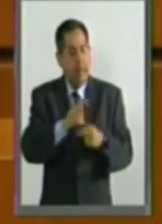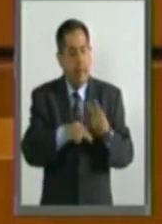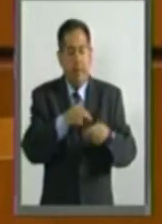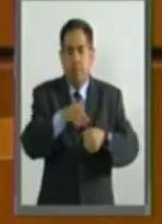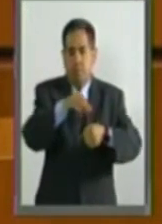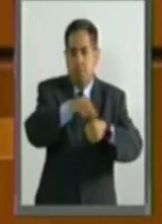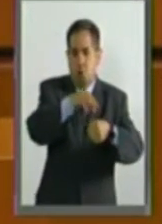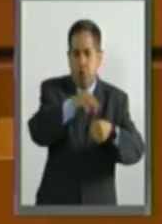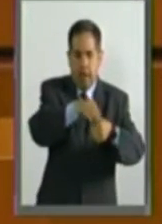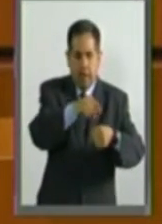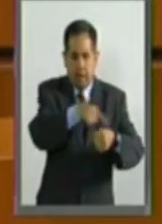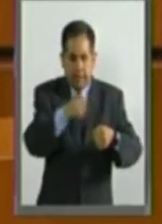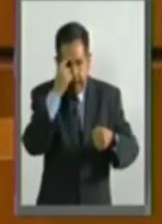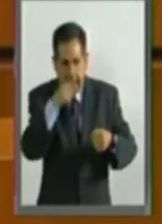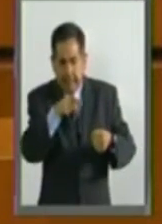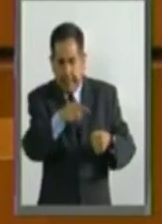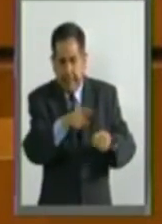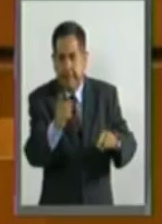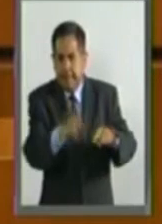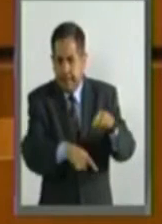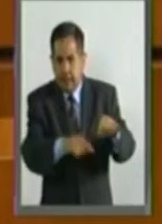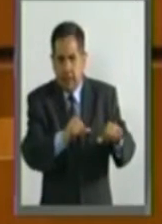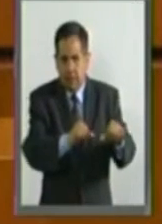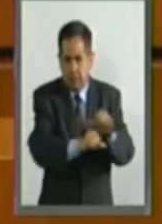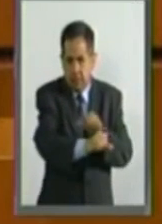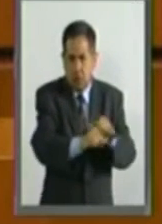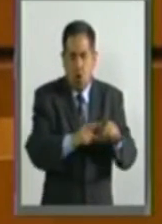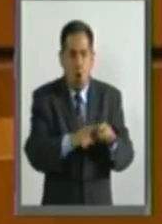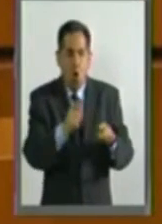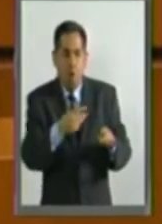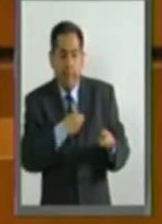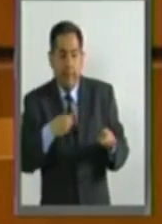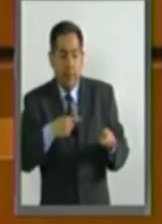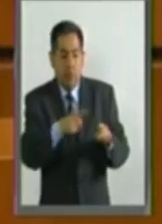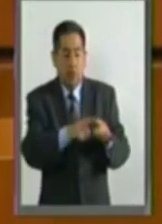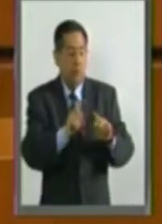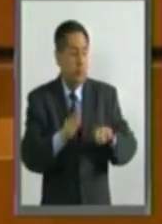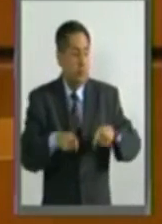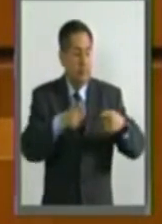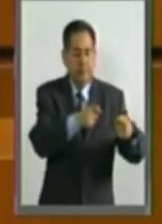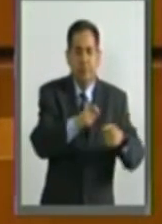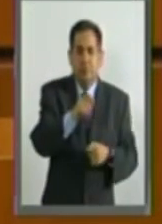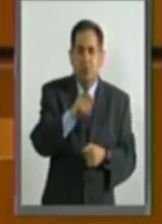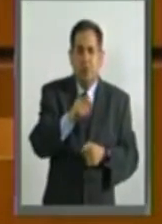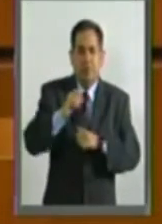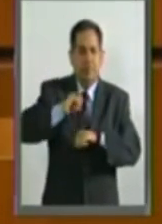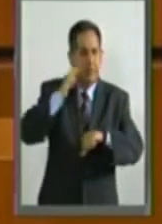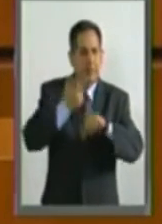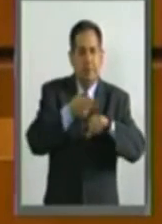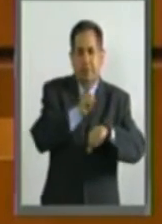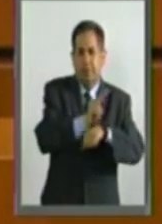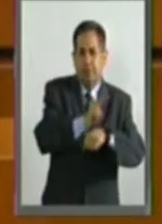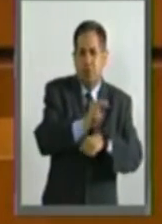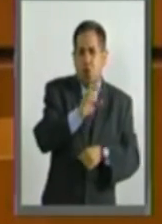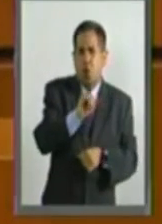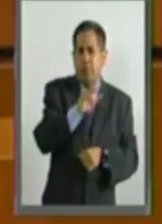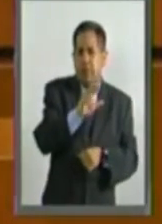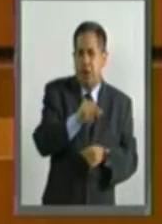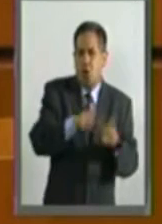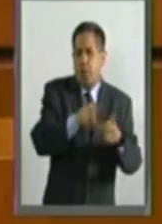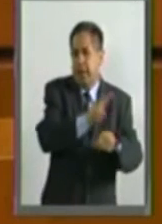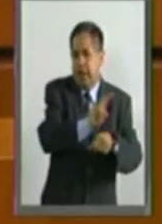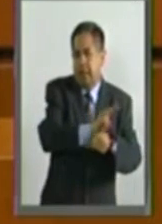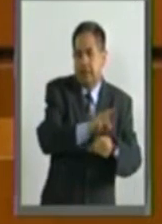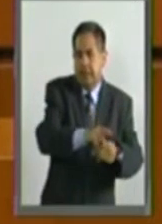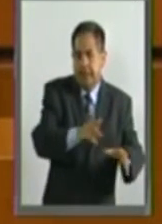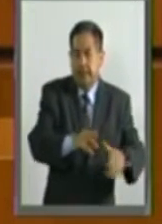para efectuar la remoción de un miembro que pertenezca al comisariado ejidal o al Consejo de Vigilancia.